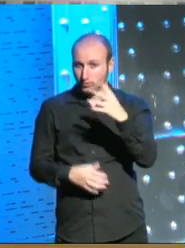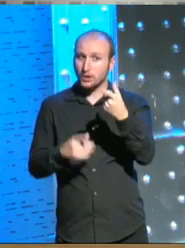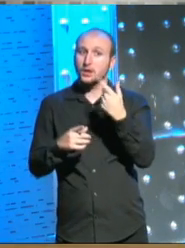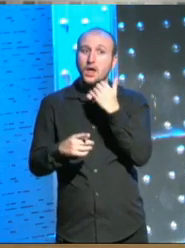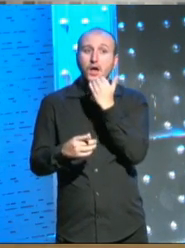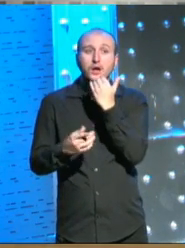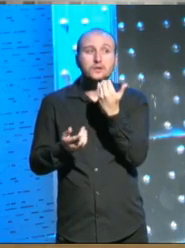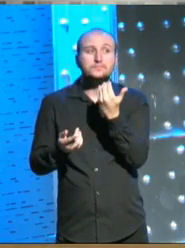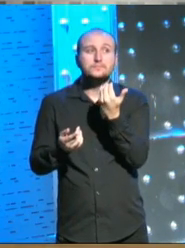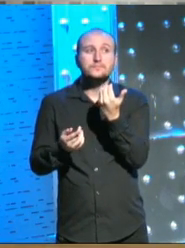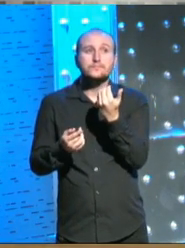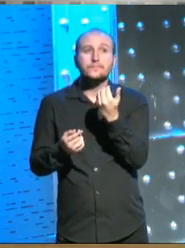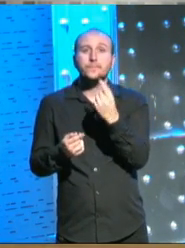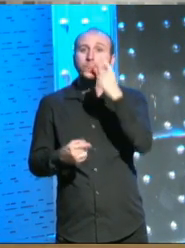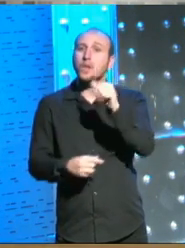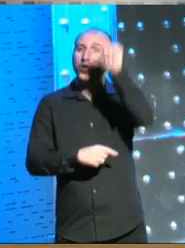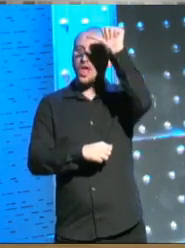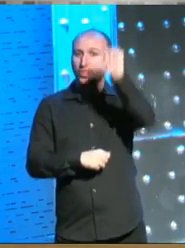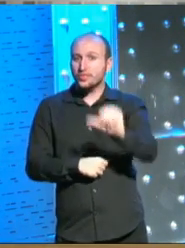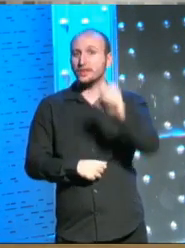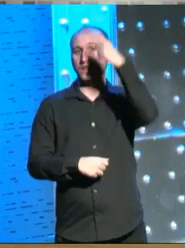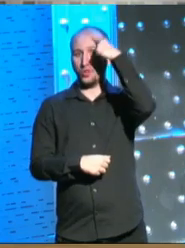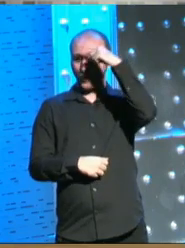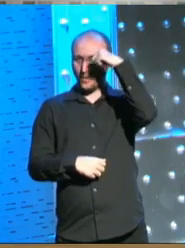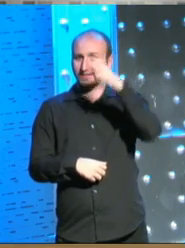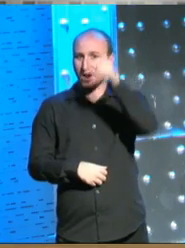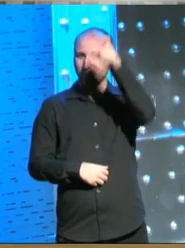que uno de los grandes del cine documental mundial,